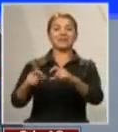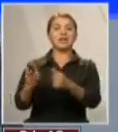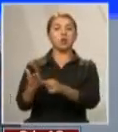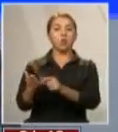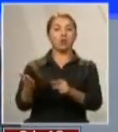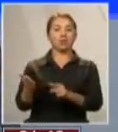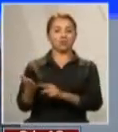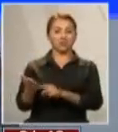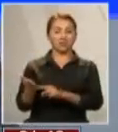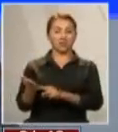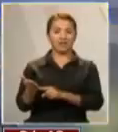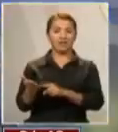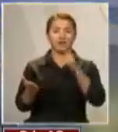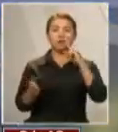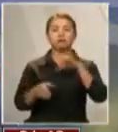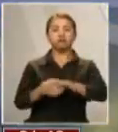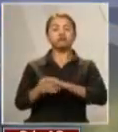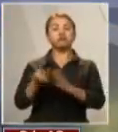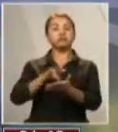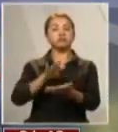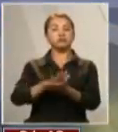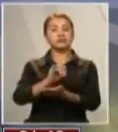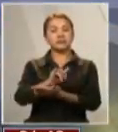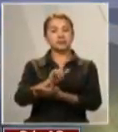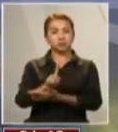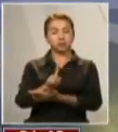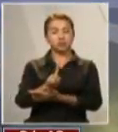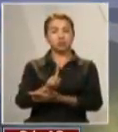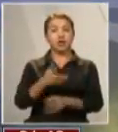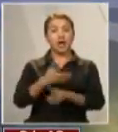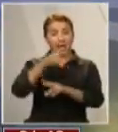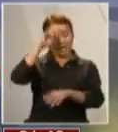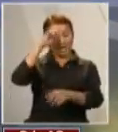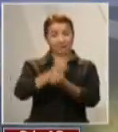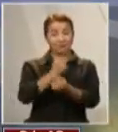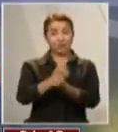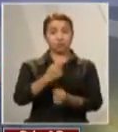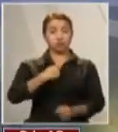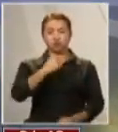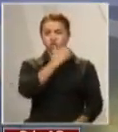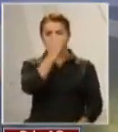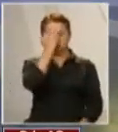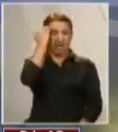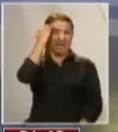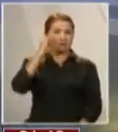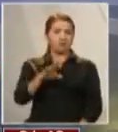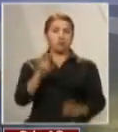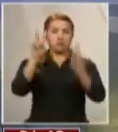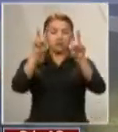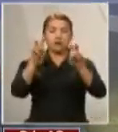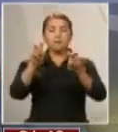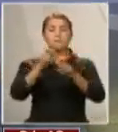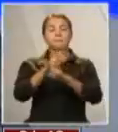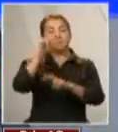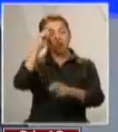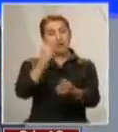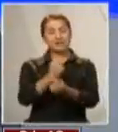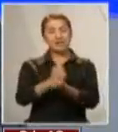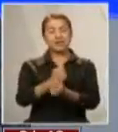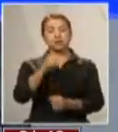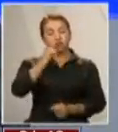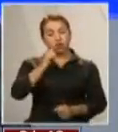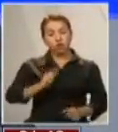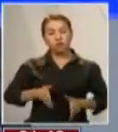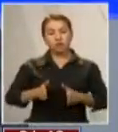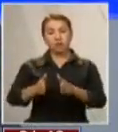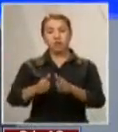efectivamente si tiene una orden de detención pendiente o no. Y para eso existe carabinero. Yo no soy experto en temas policiales ni estoy en la calle todos los días. No tengo el ojo